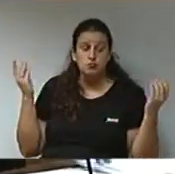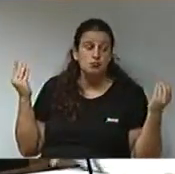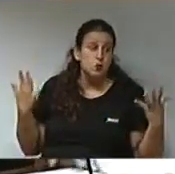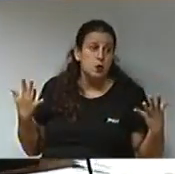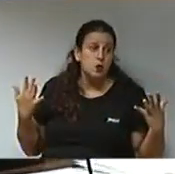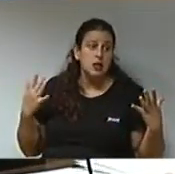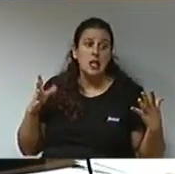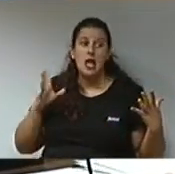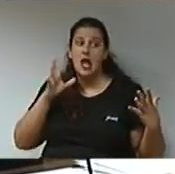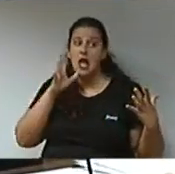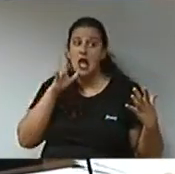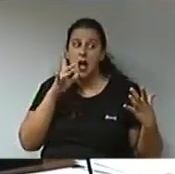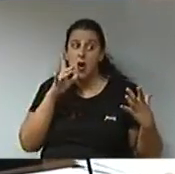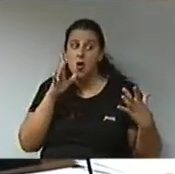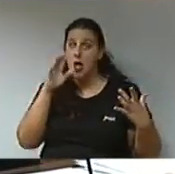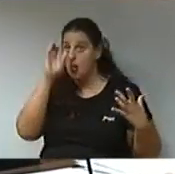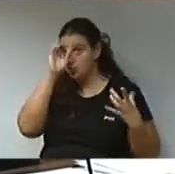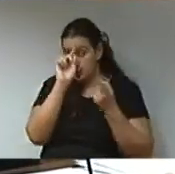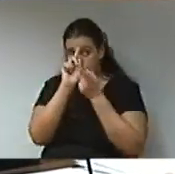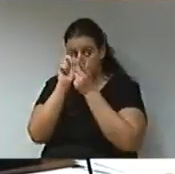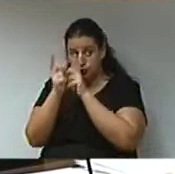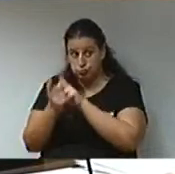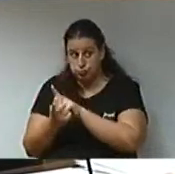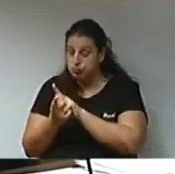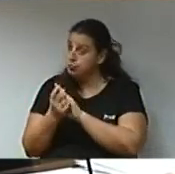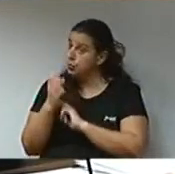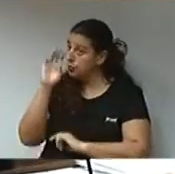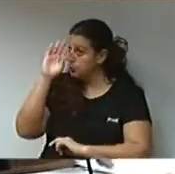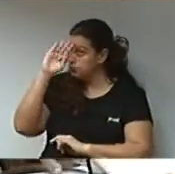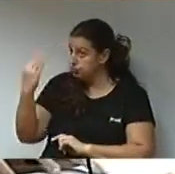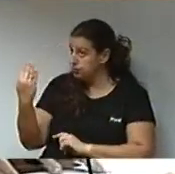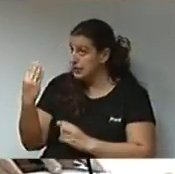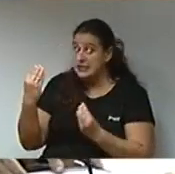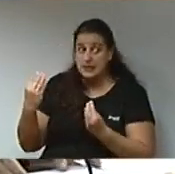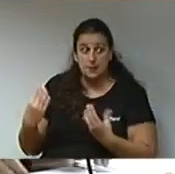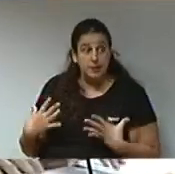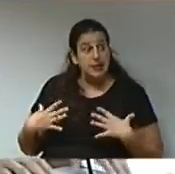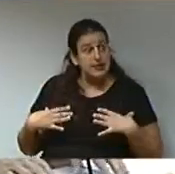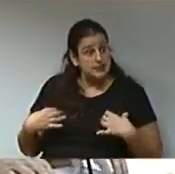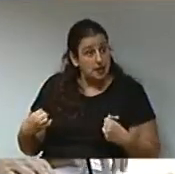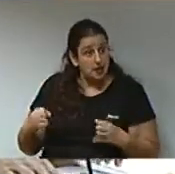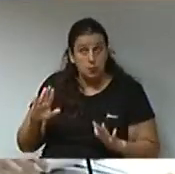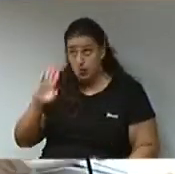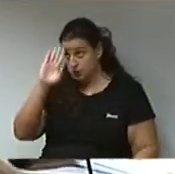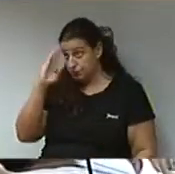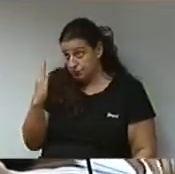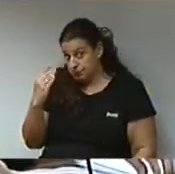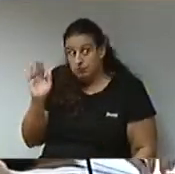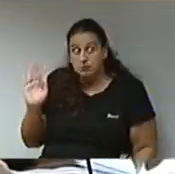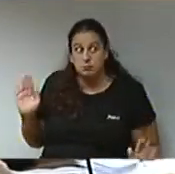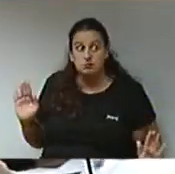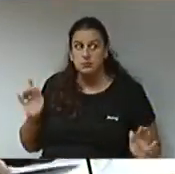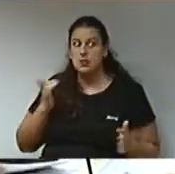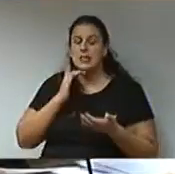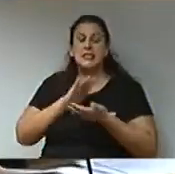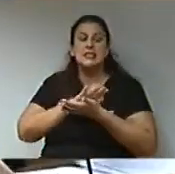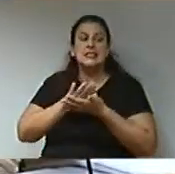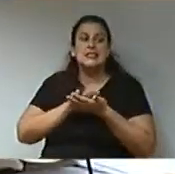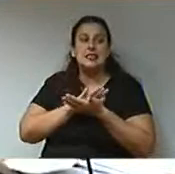ahora hemos cambiado de opinión, no pasa nada, porque cambiar de opinión es sano, pero se ha cambiado de opinión. Mire, cuando estamos hablando